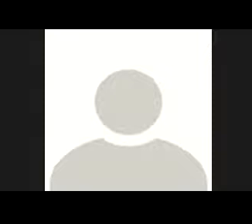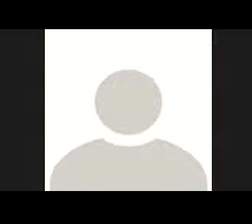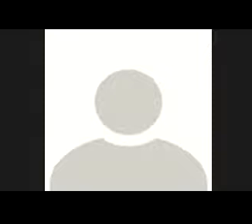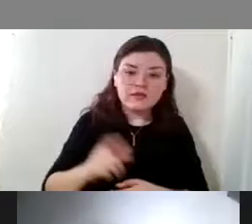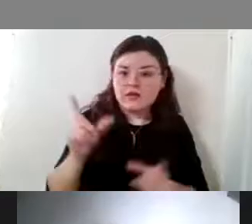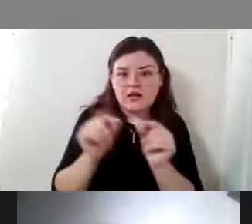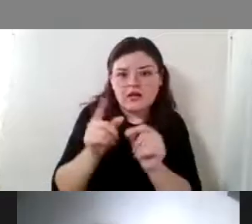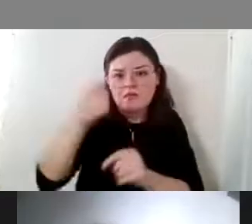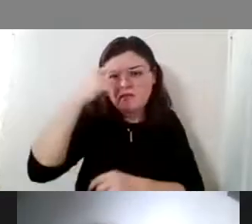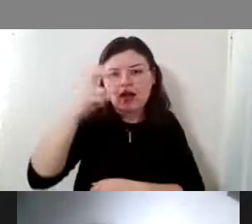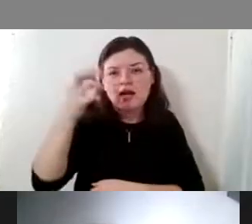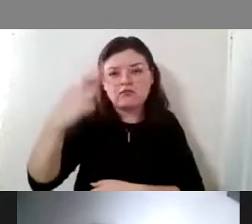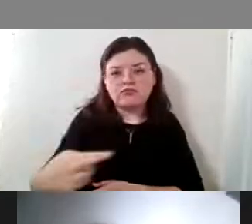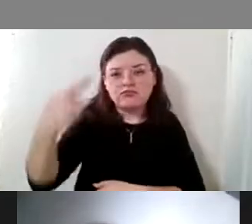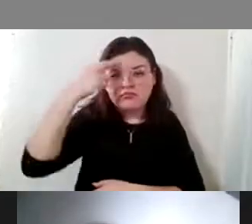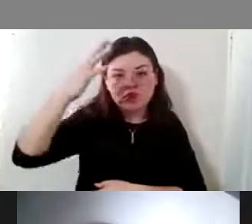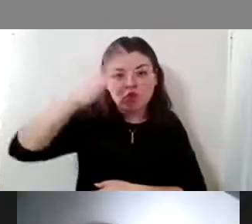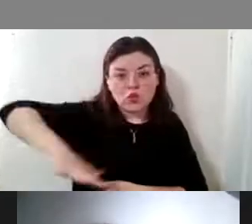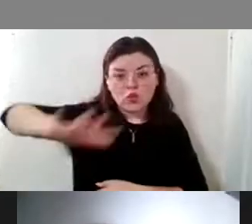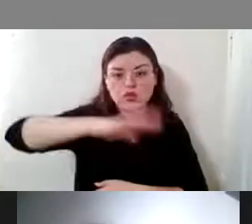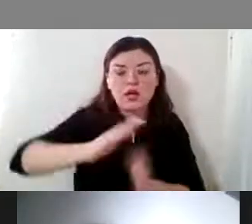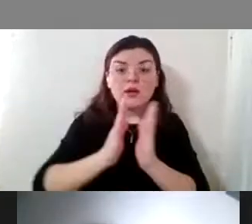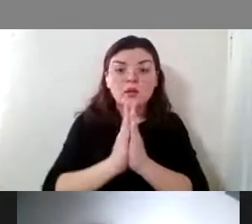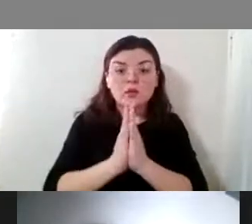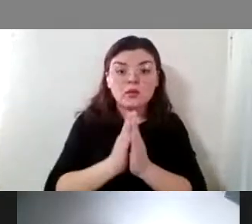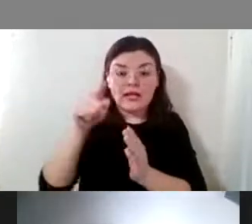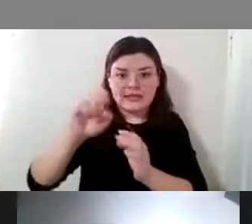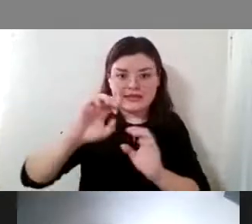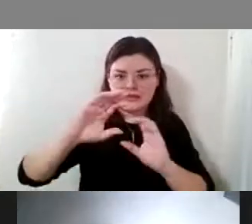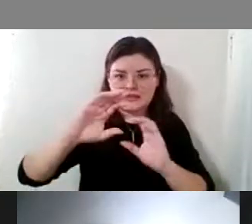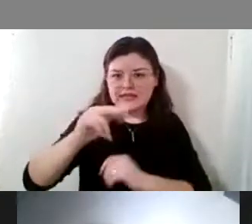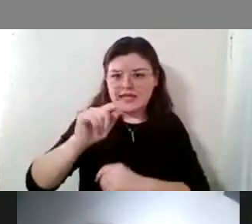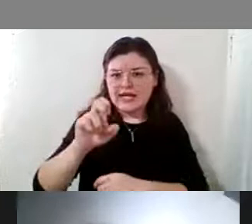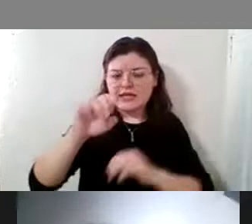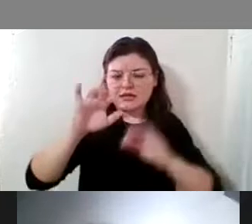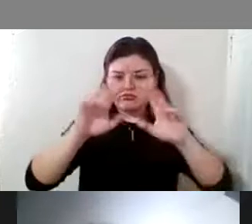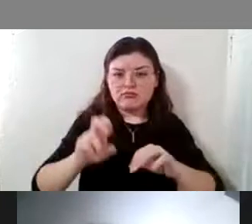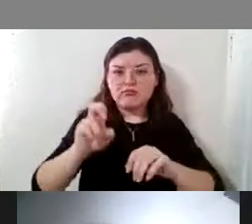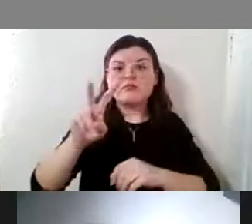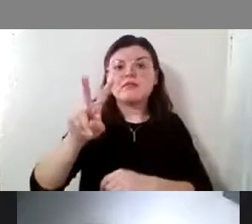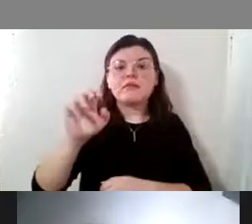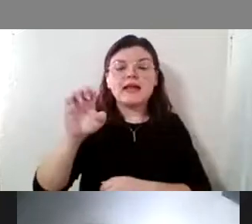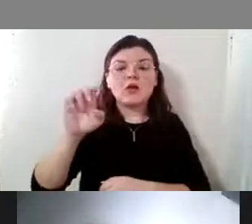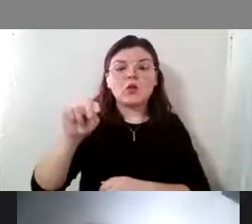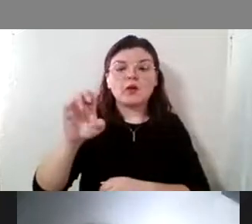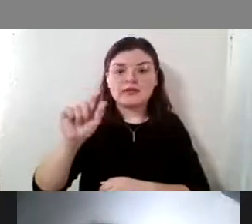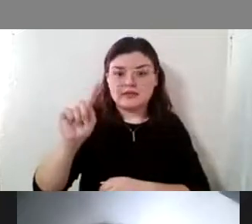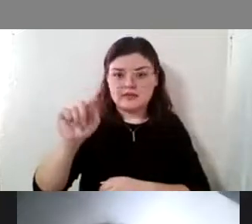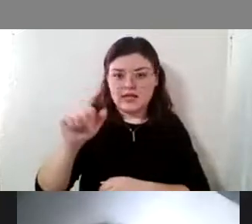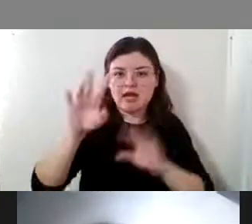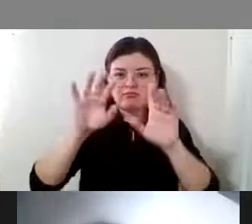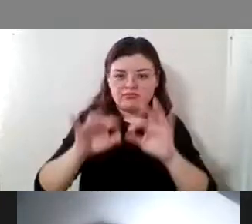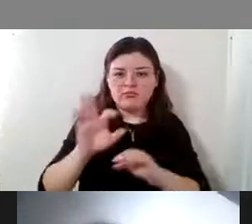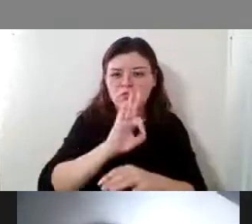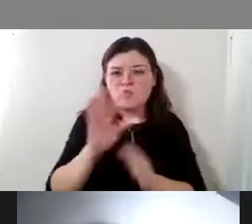todos, de favor, les pusimos en el chat una encuesta de valoración para que nos hagan el favor de